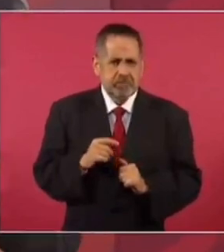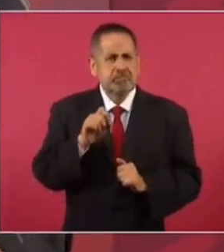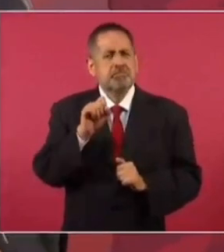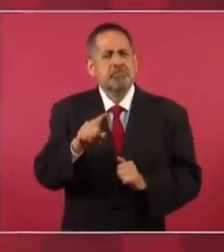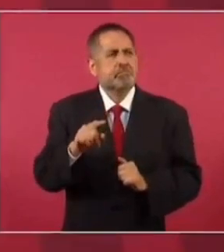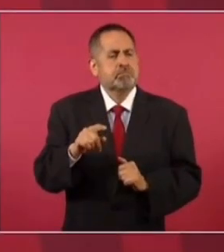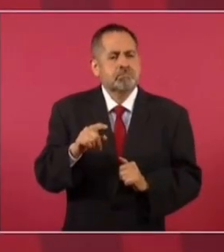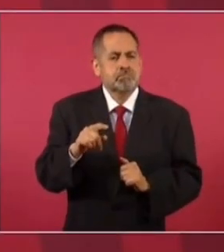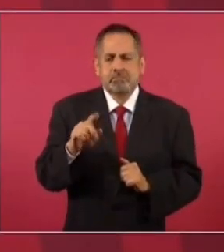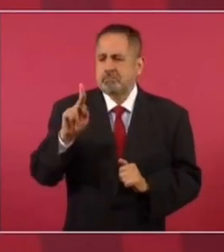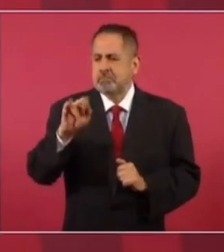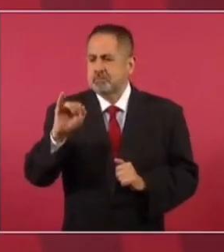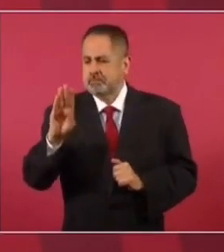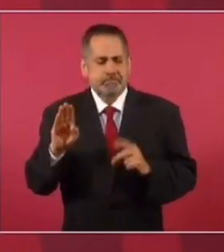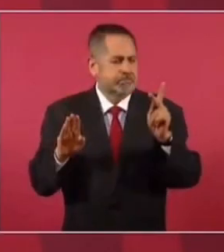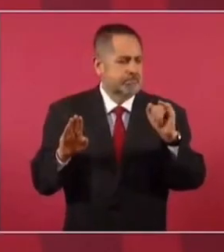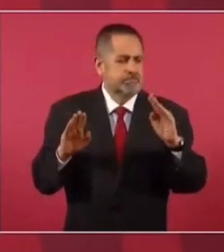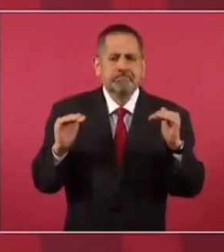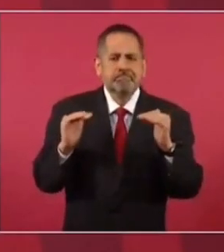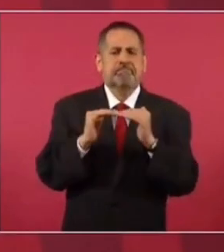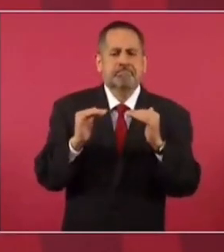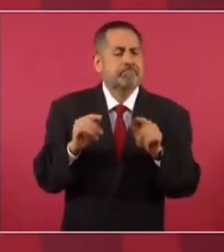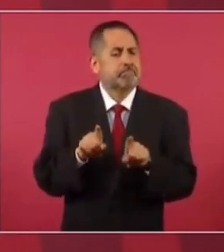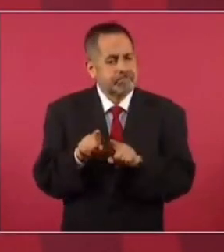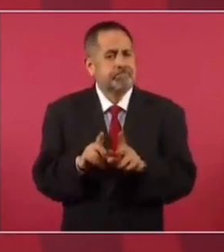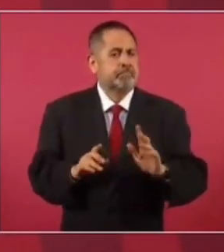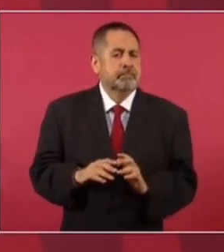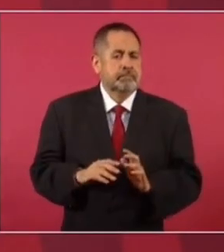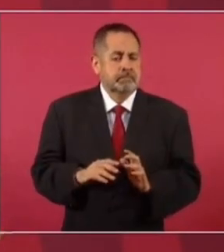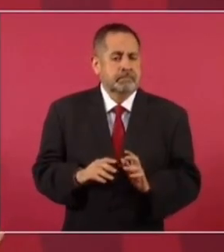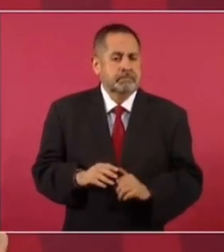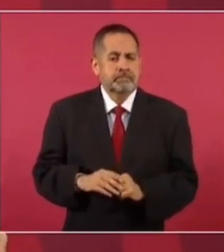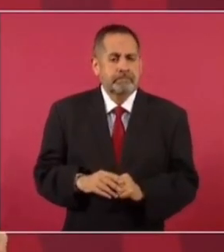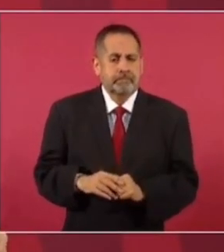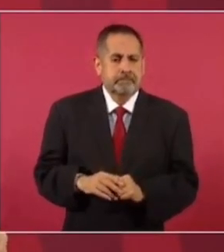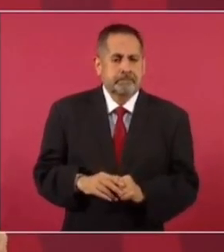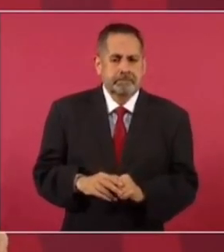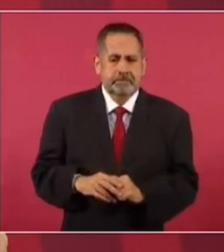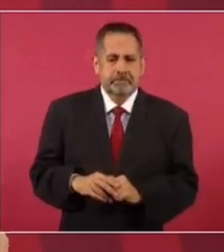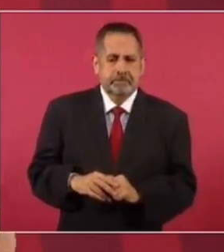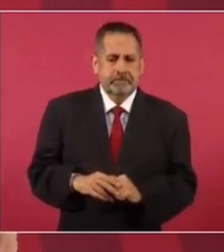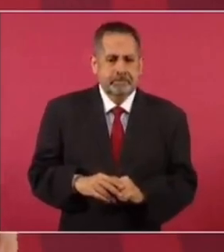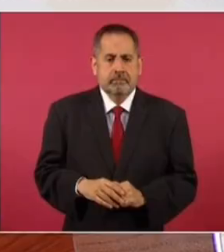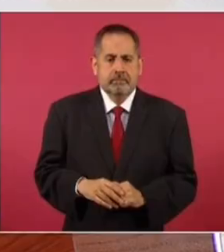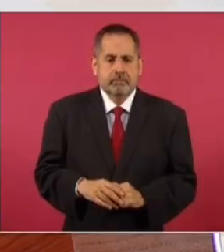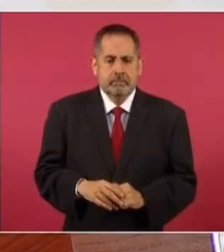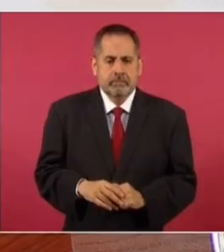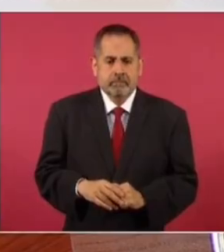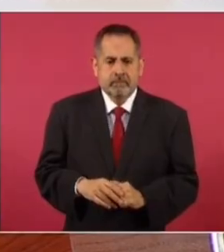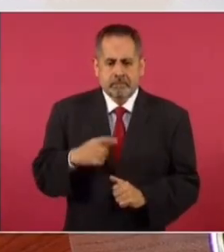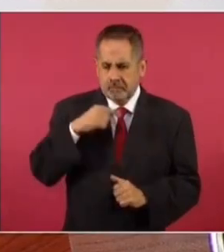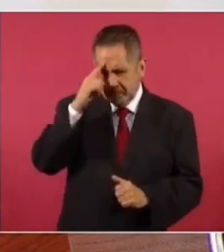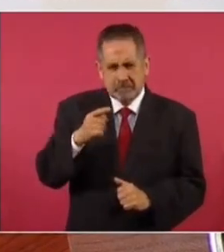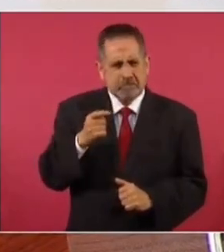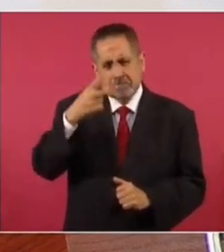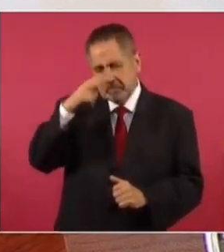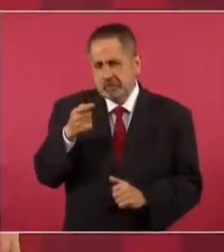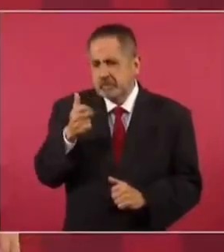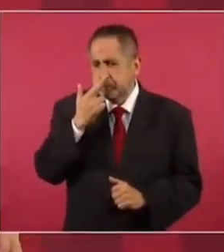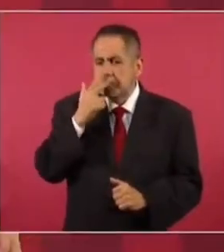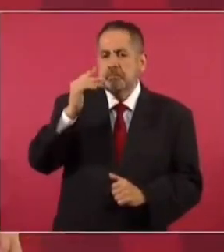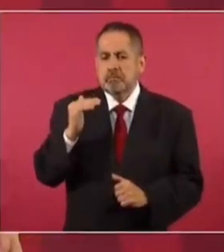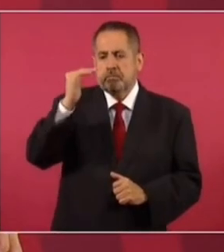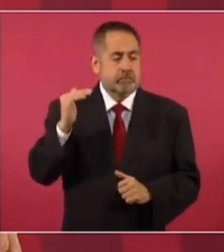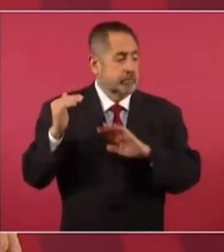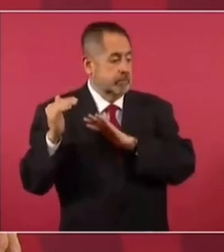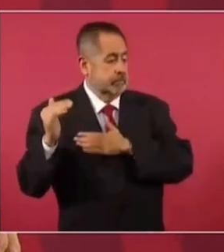mismo Producto Interno Bruto, una misma generación de riqueza, incluso ya estamos superando a